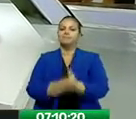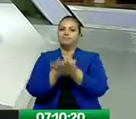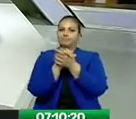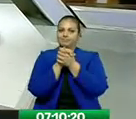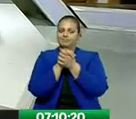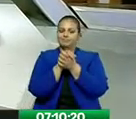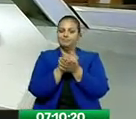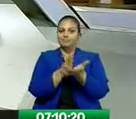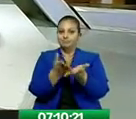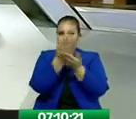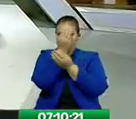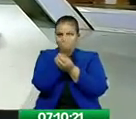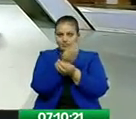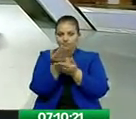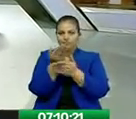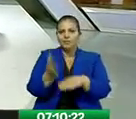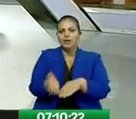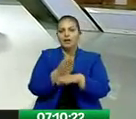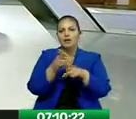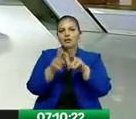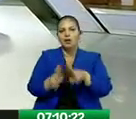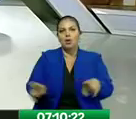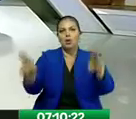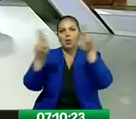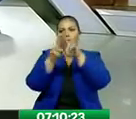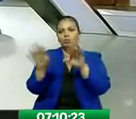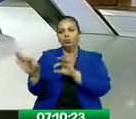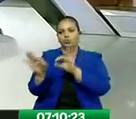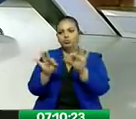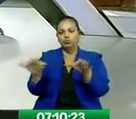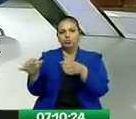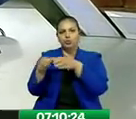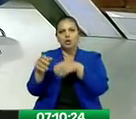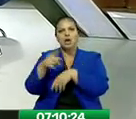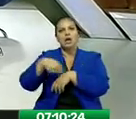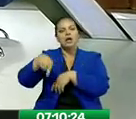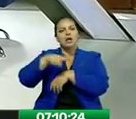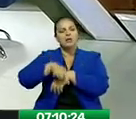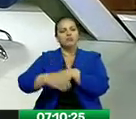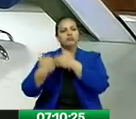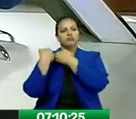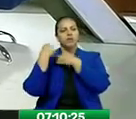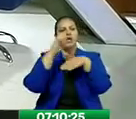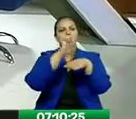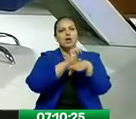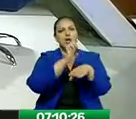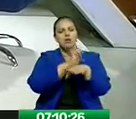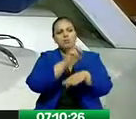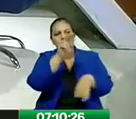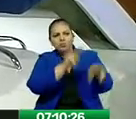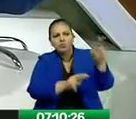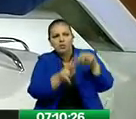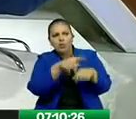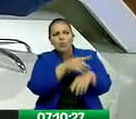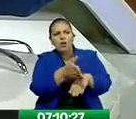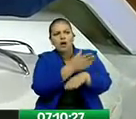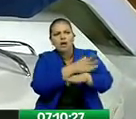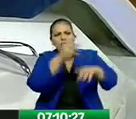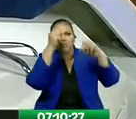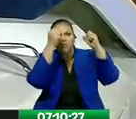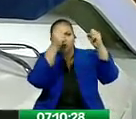Transmisiones del CITI de la ONU siguen de cerca la situación de Ecuador tras las protestas. Este jueves, el Pleno de la